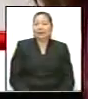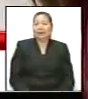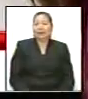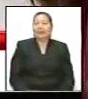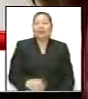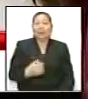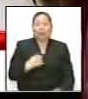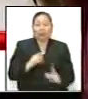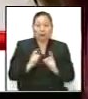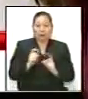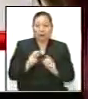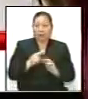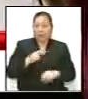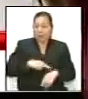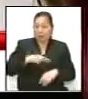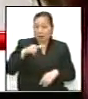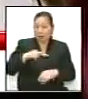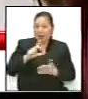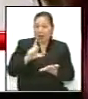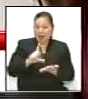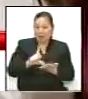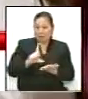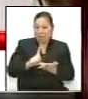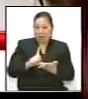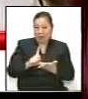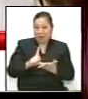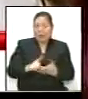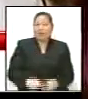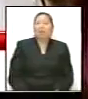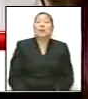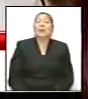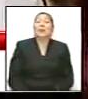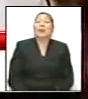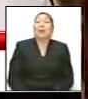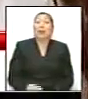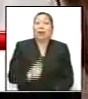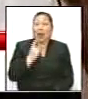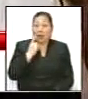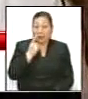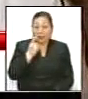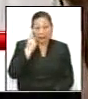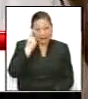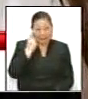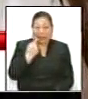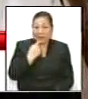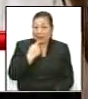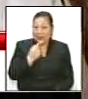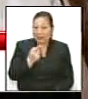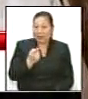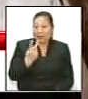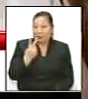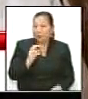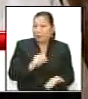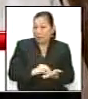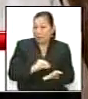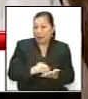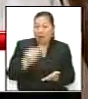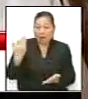somos congresistas por la región Lima, provincias, de la cual el señor Nelson Chuy ha sido gobernador regional